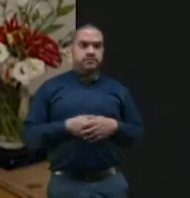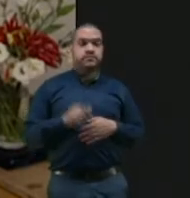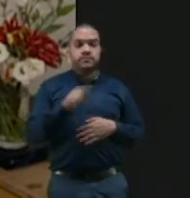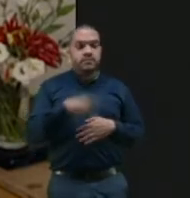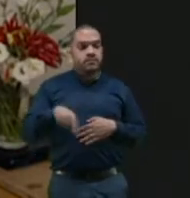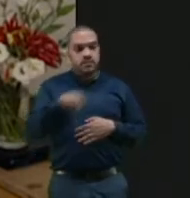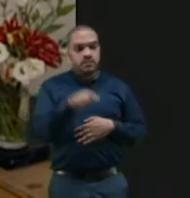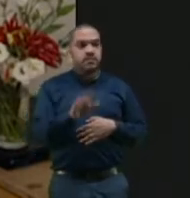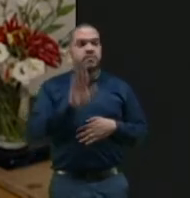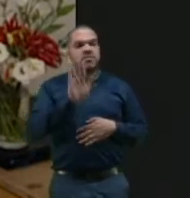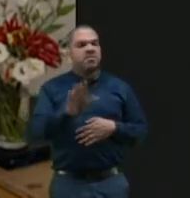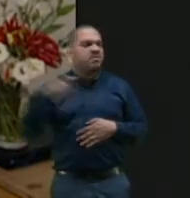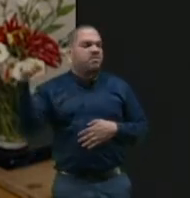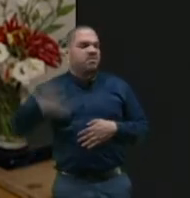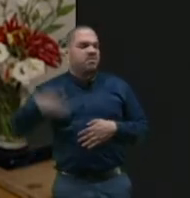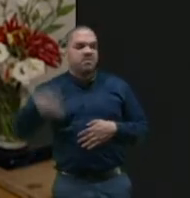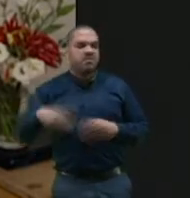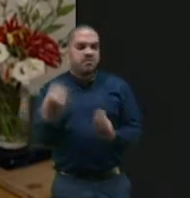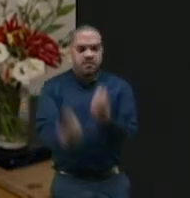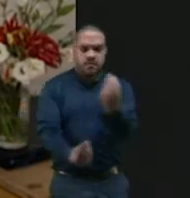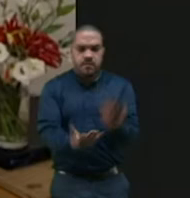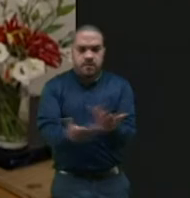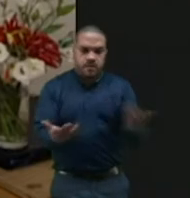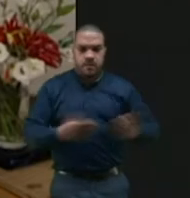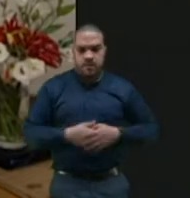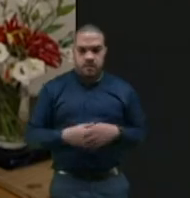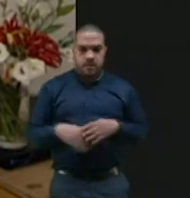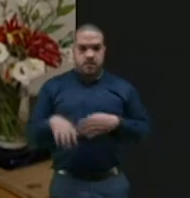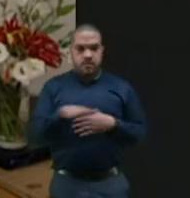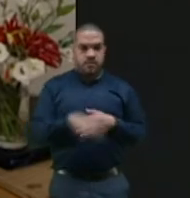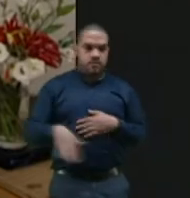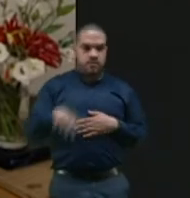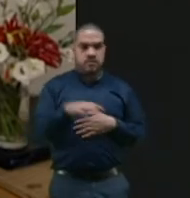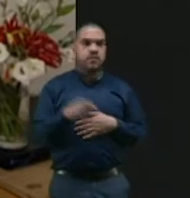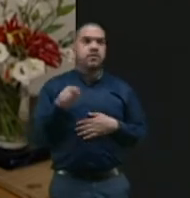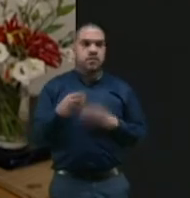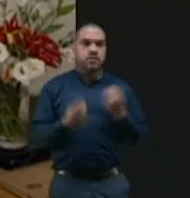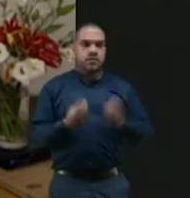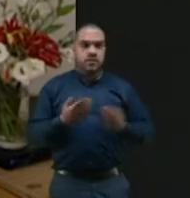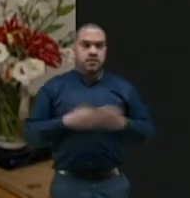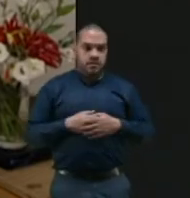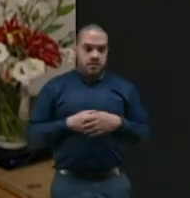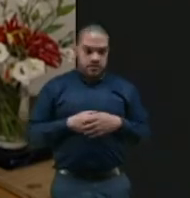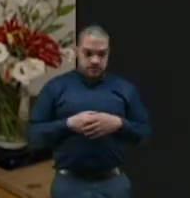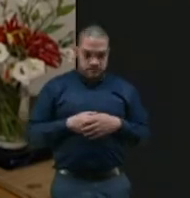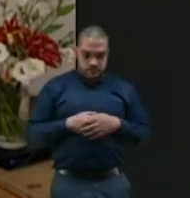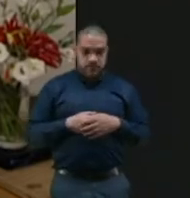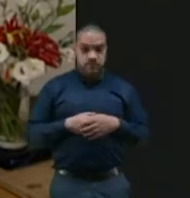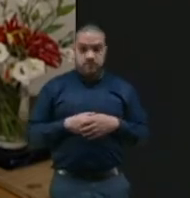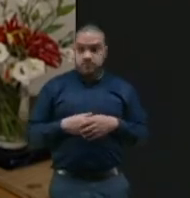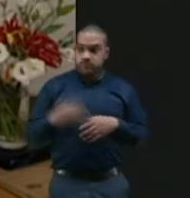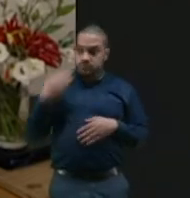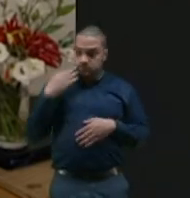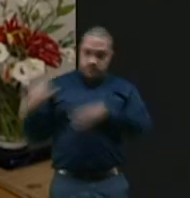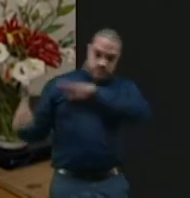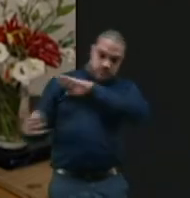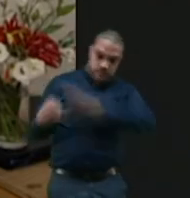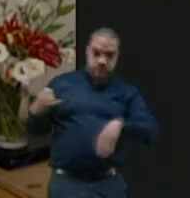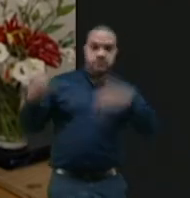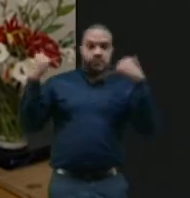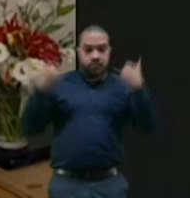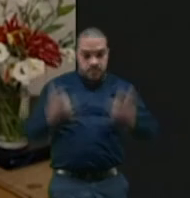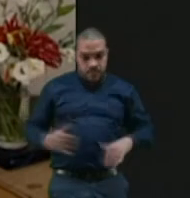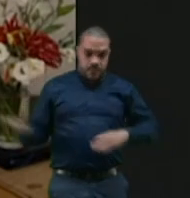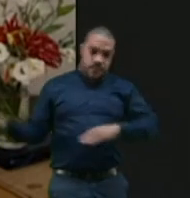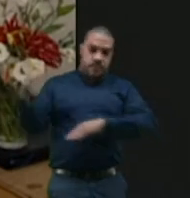necesitamos hacer con el fin de poder volvernos emprendedores exitosos. Y al final del día vamos a tener una discusión acerca de qué